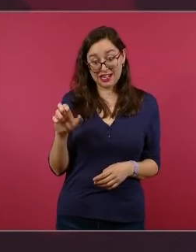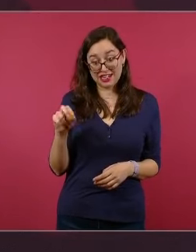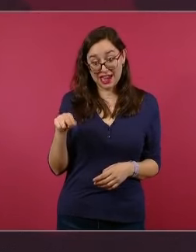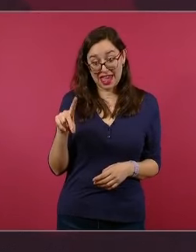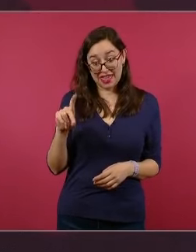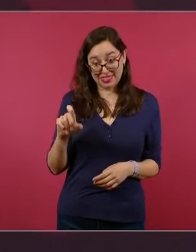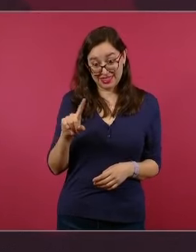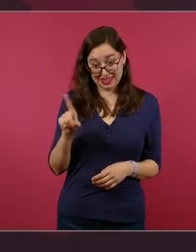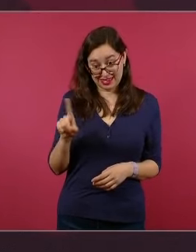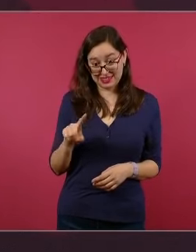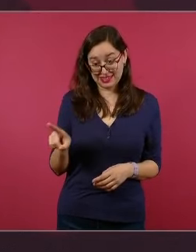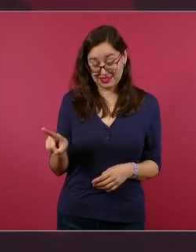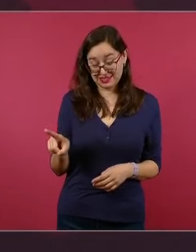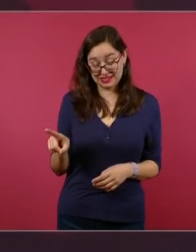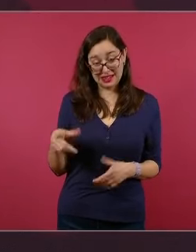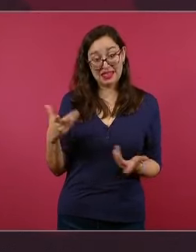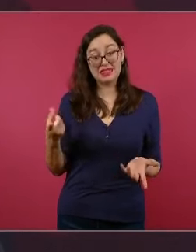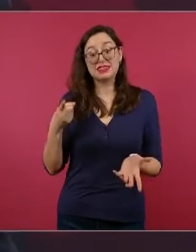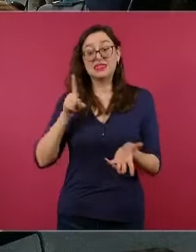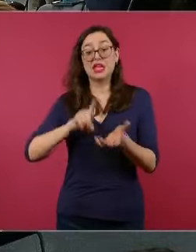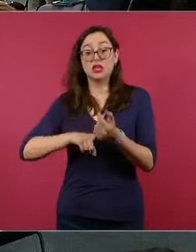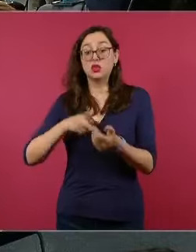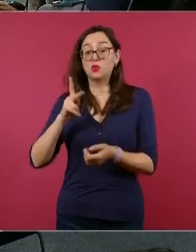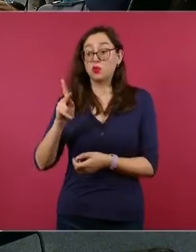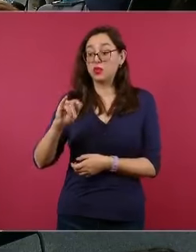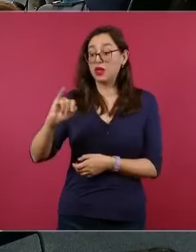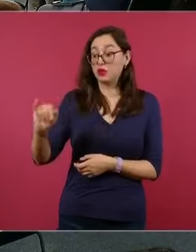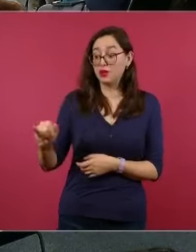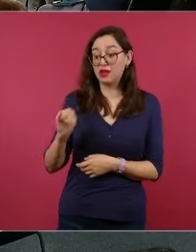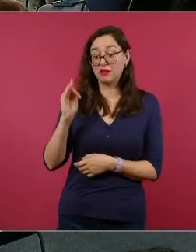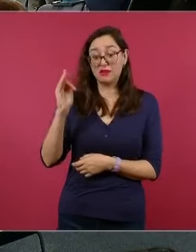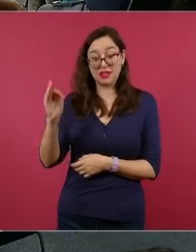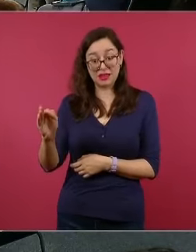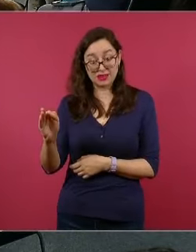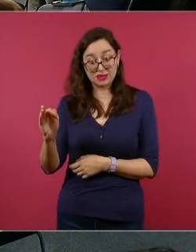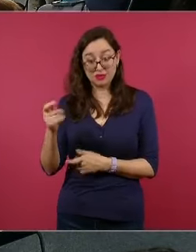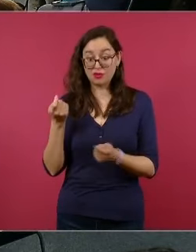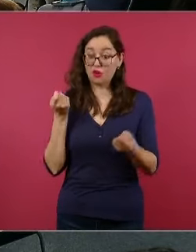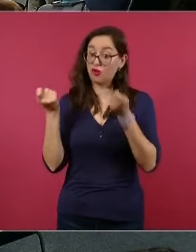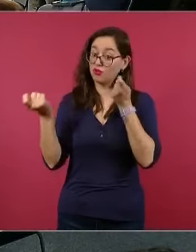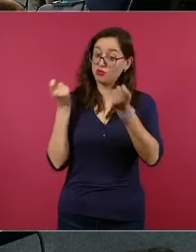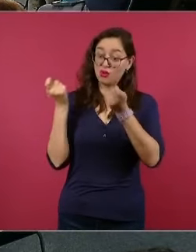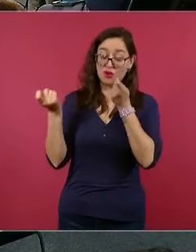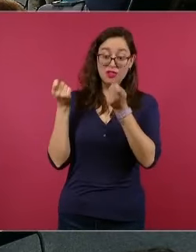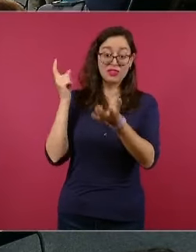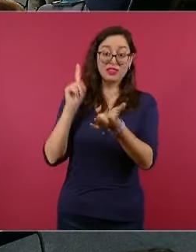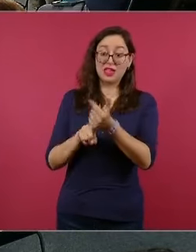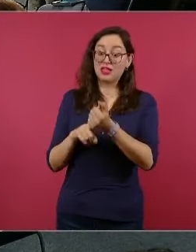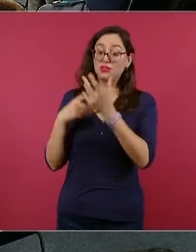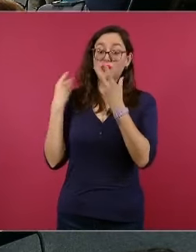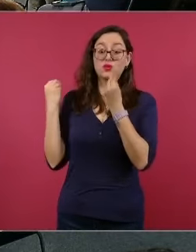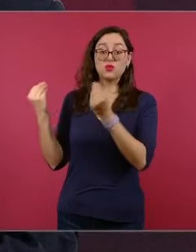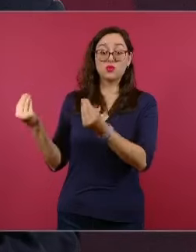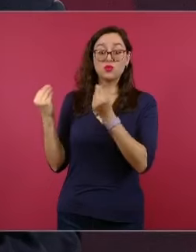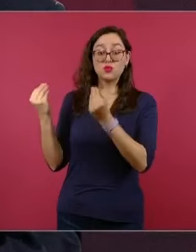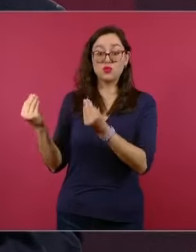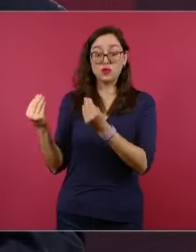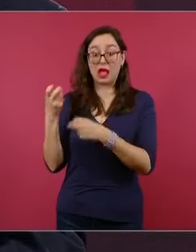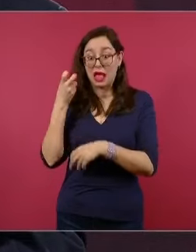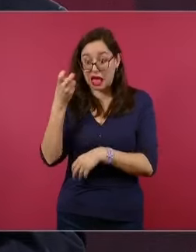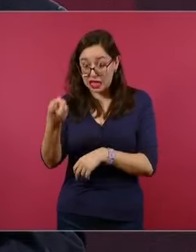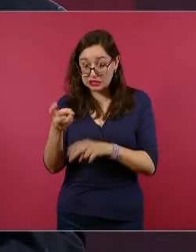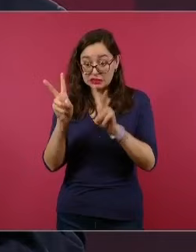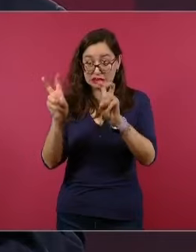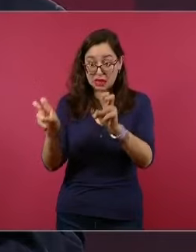poder judicial y cuando liberan a una gente así no lo hace El